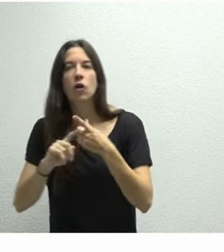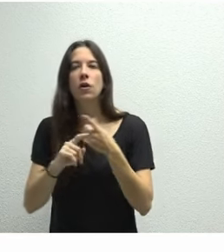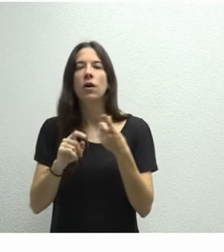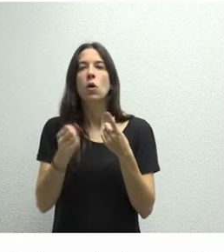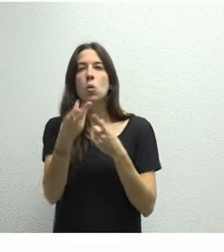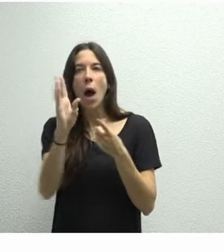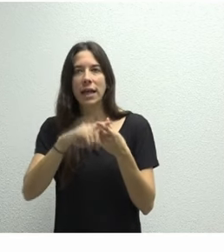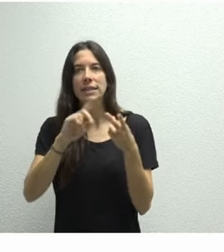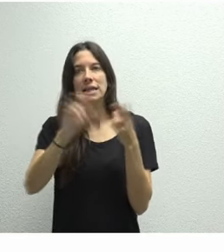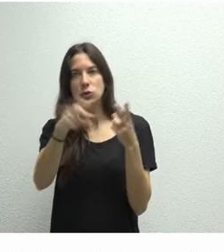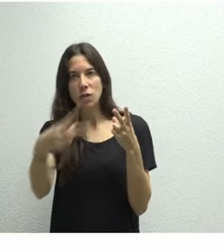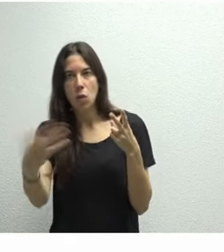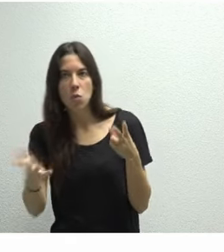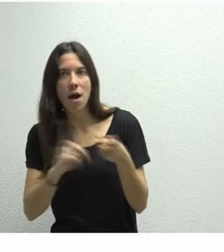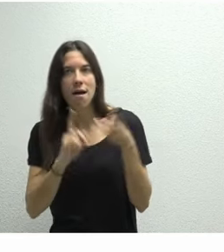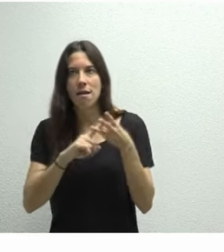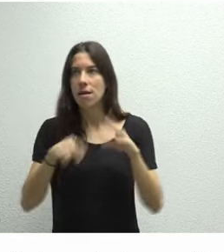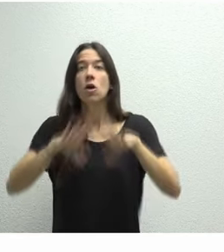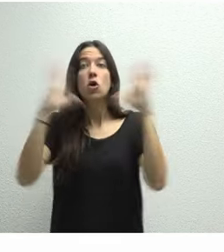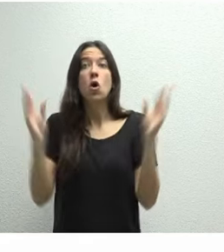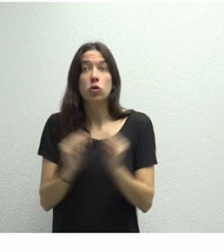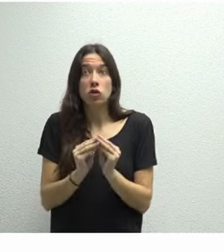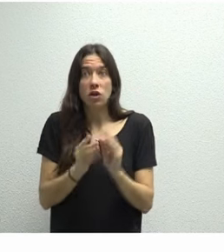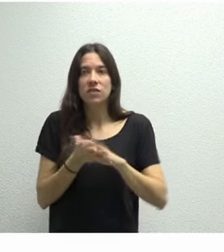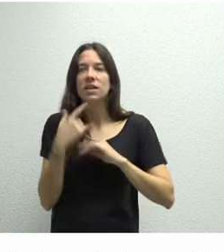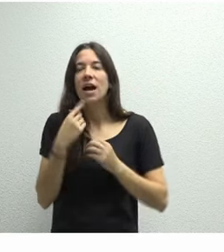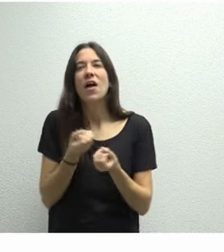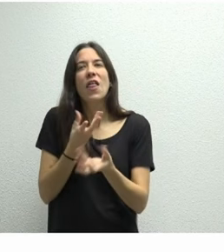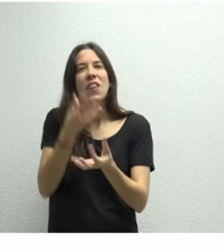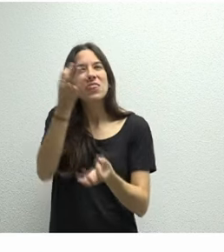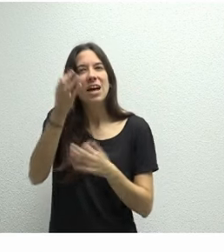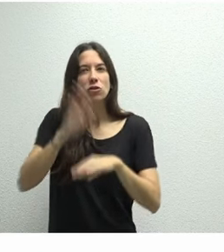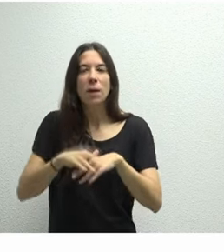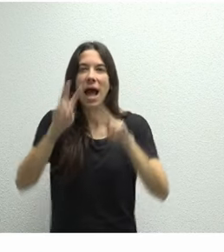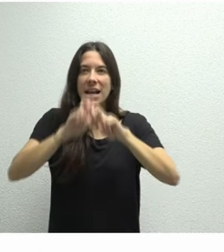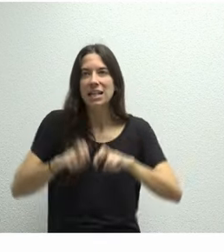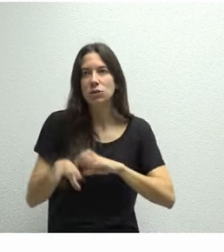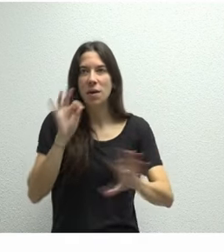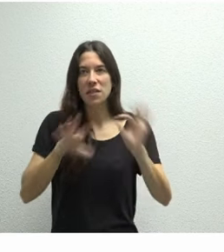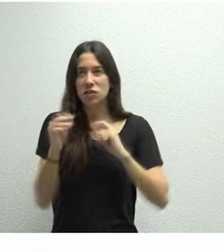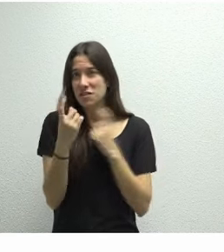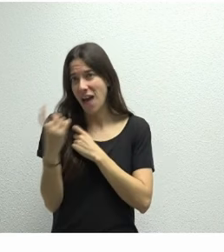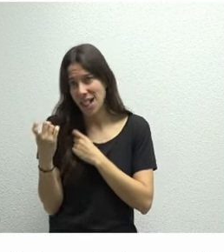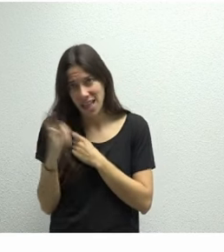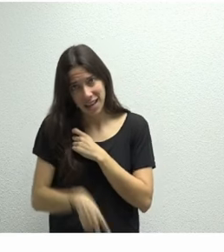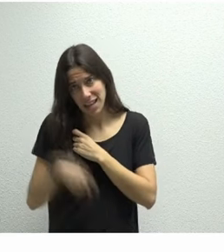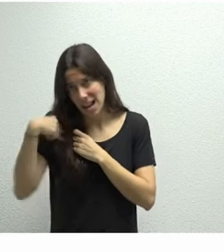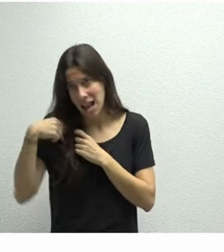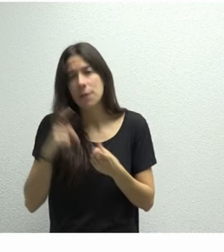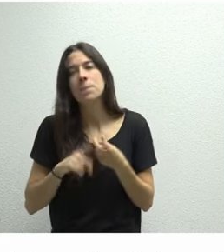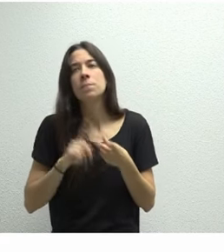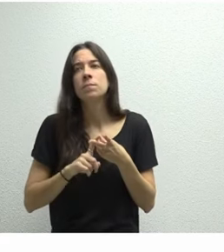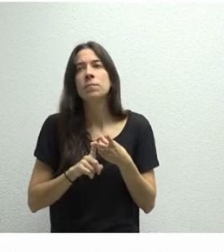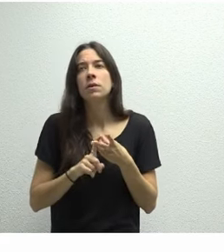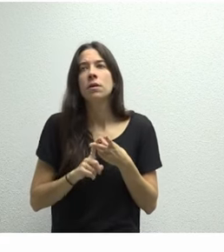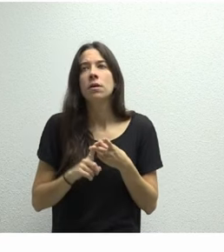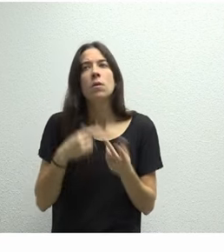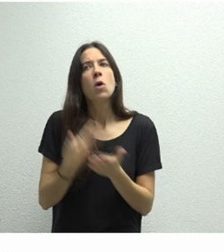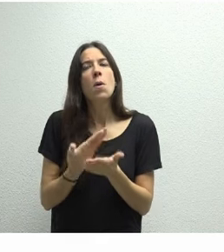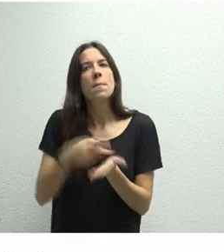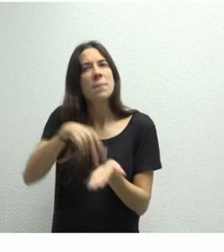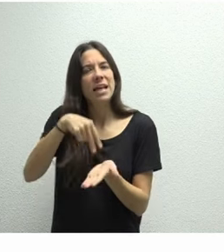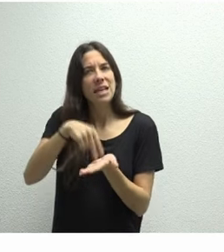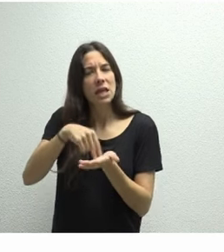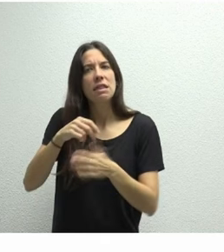no conclusiones ausencia de datos para el análisis y toma de decisiones en general óptima presencia en los planes de Salud